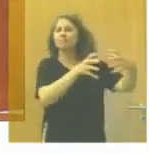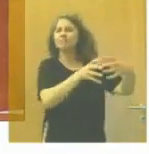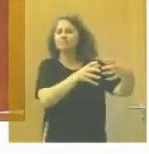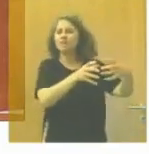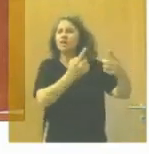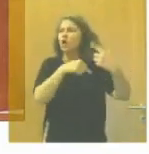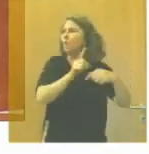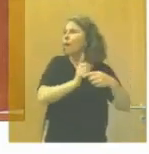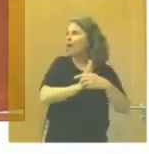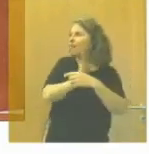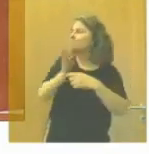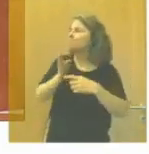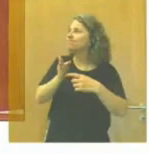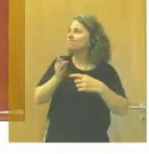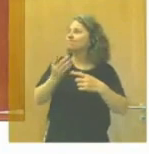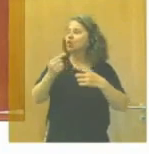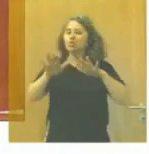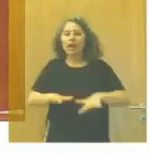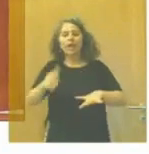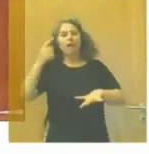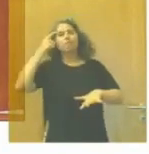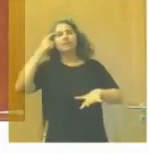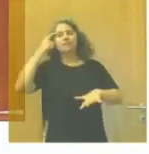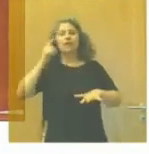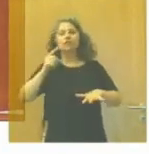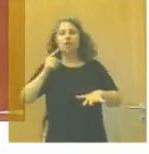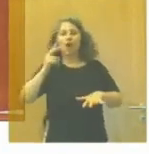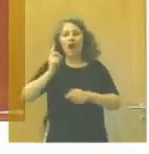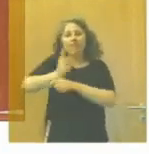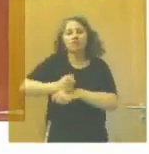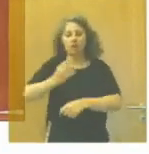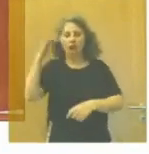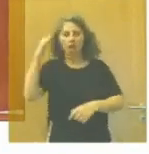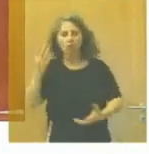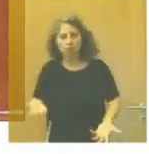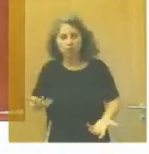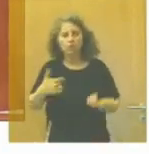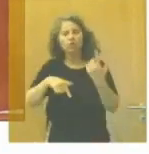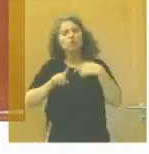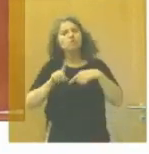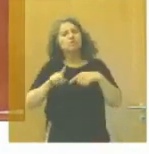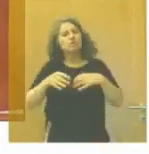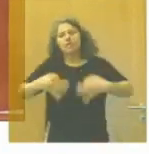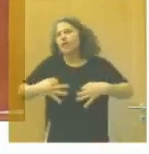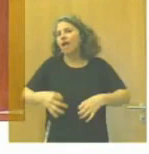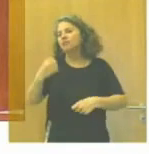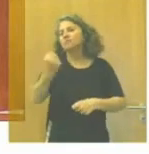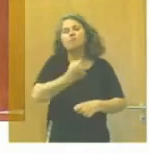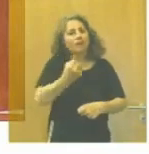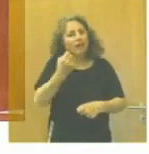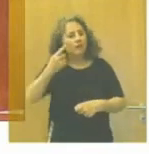decisiones adultas de un valor inconmensurable. A la luz de esto,